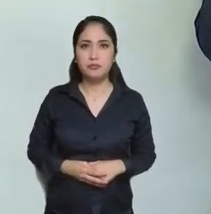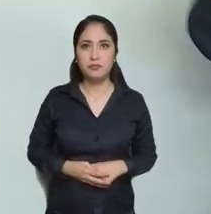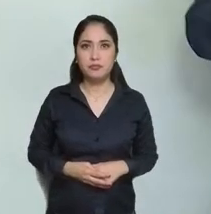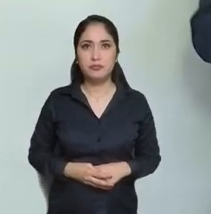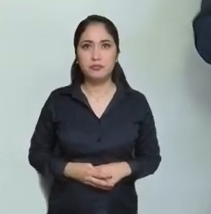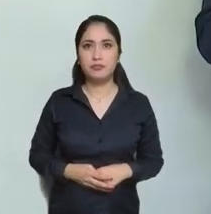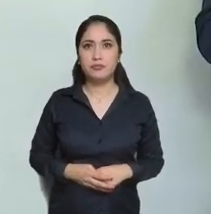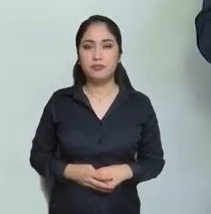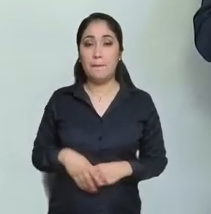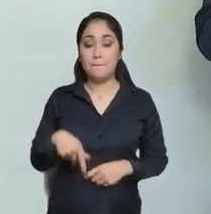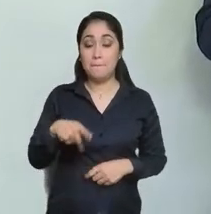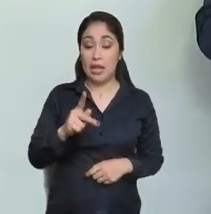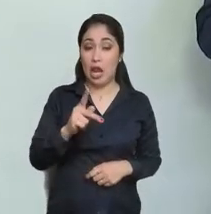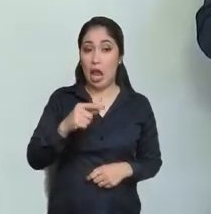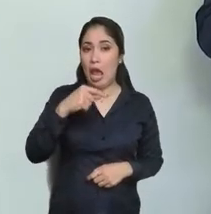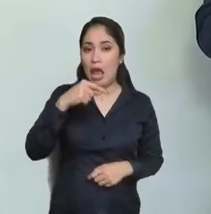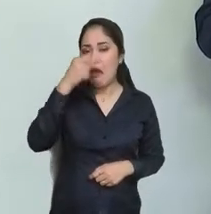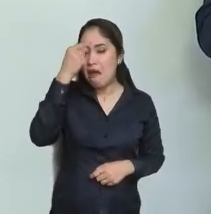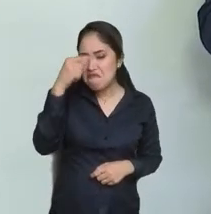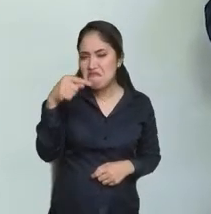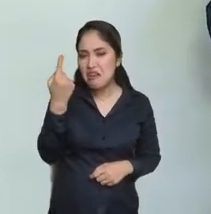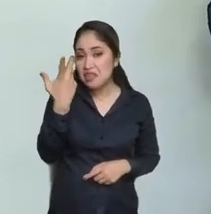la Fiscalía, ¿eh?